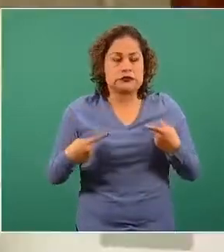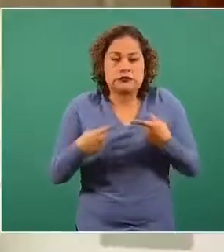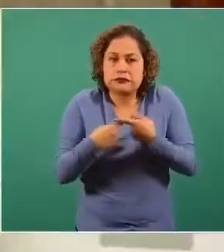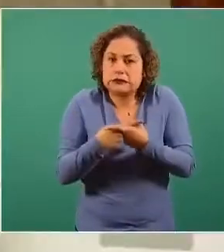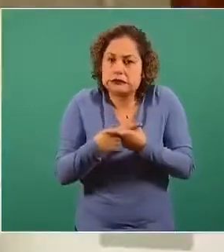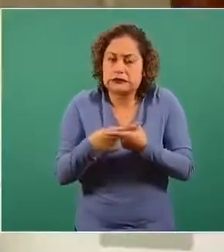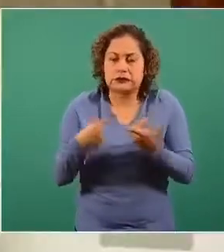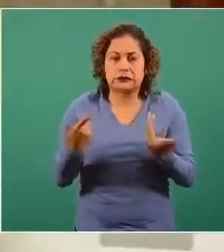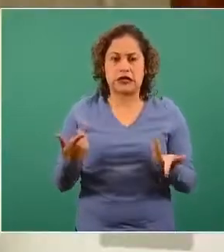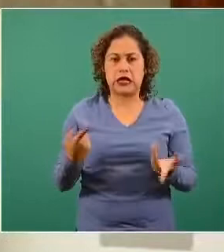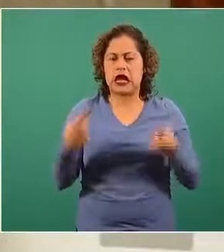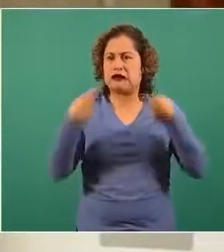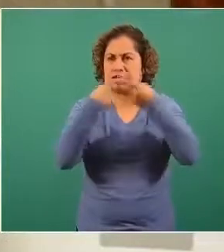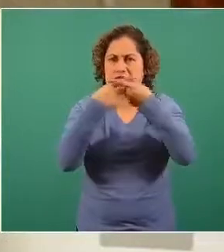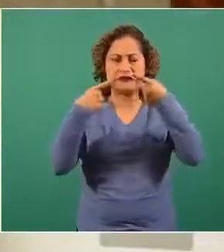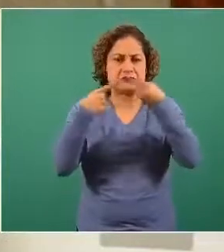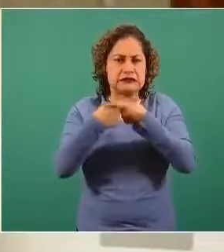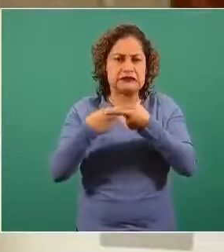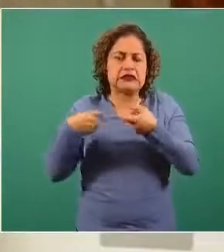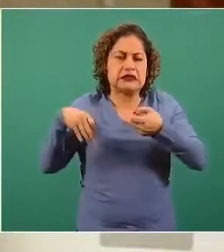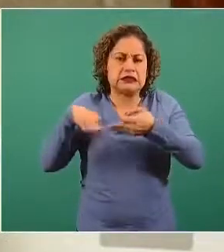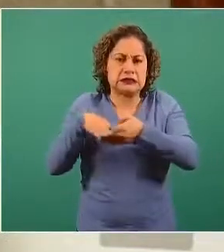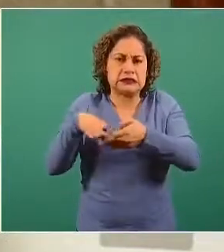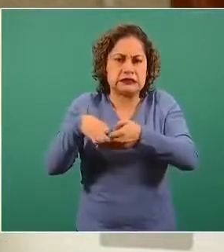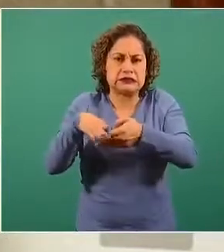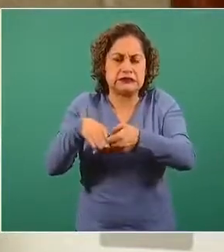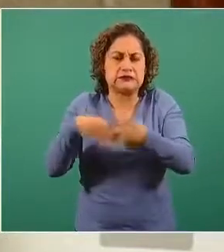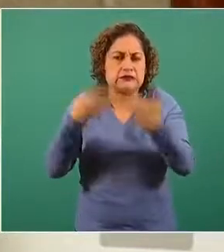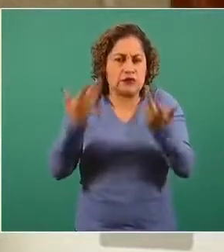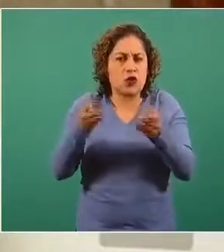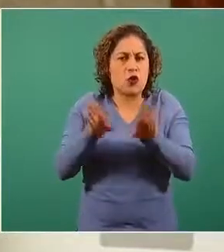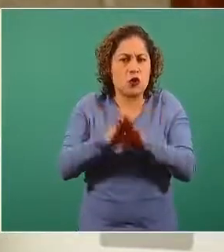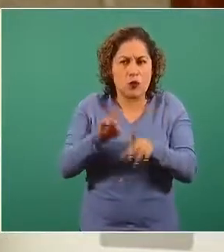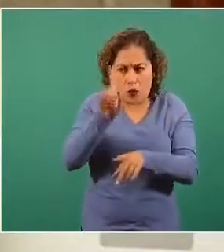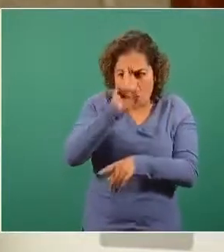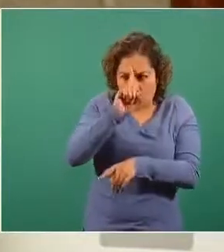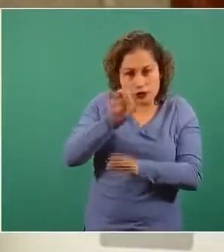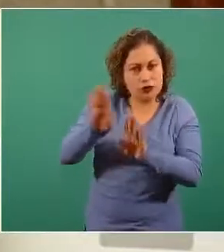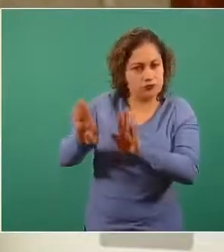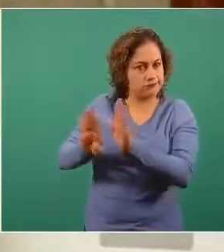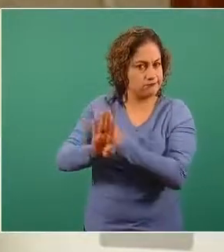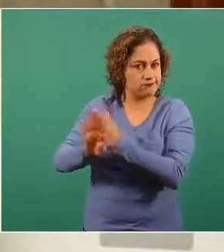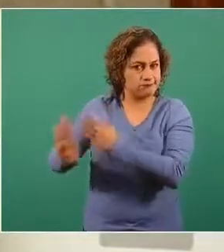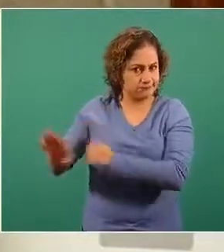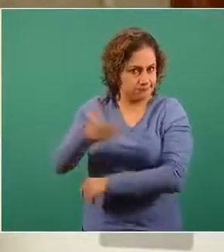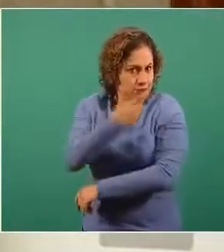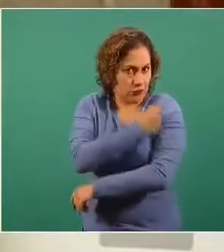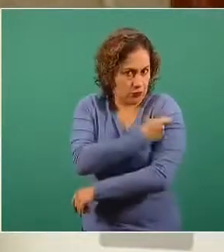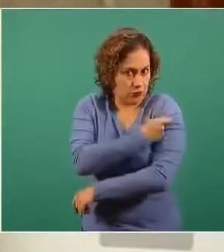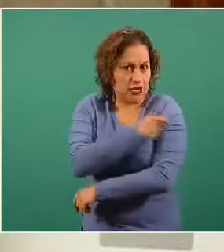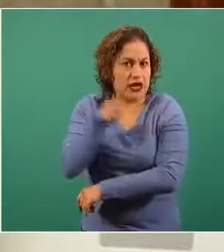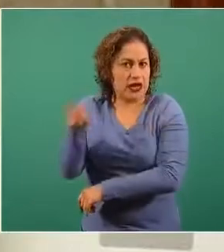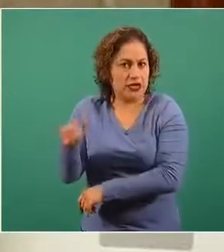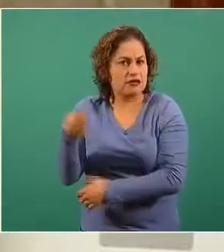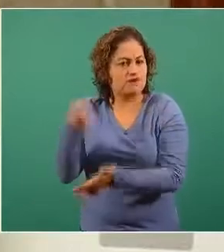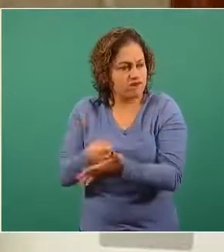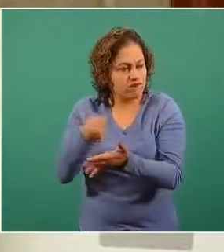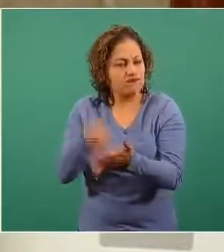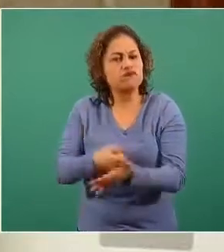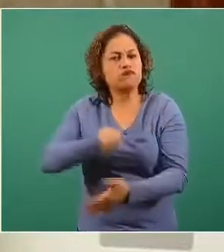les recomiende a las personas no vacunarse por alguna situación y se quieran vacunar a